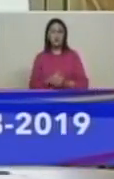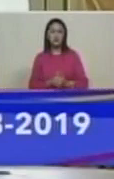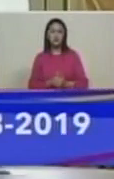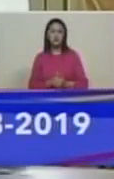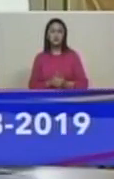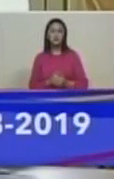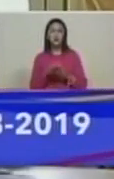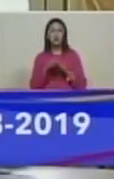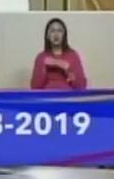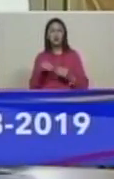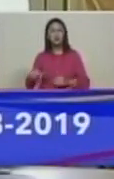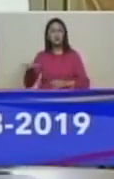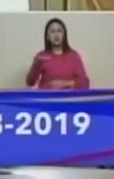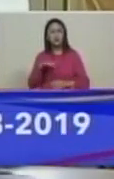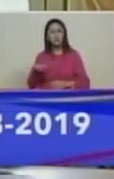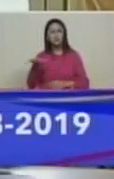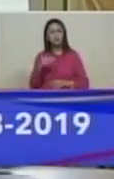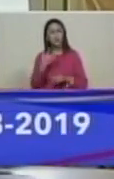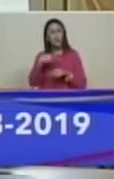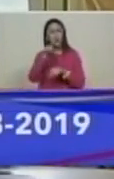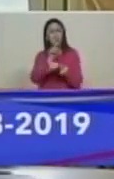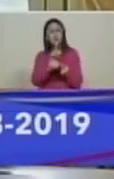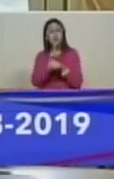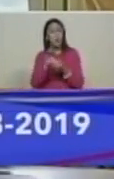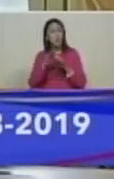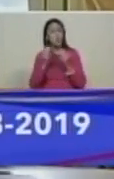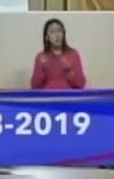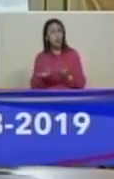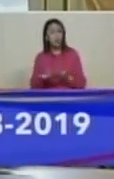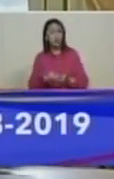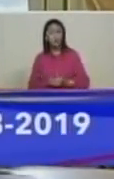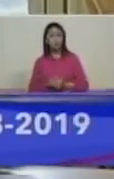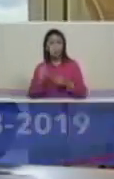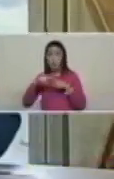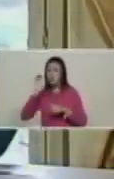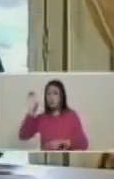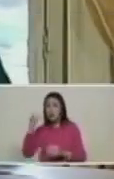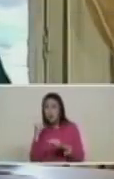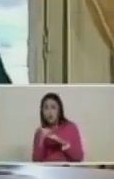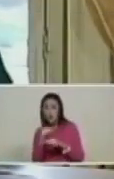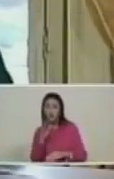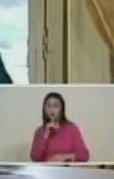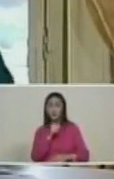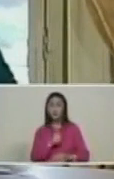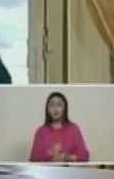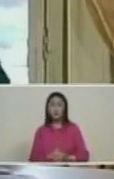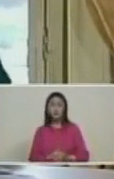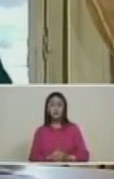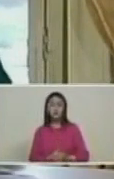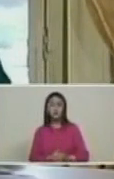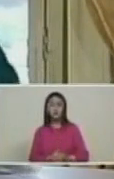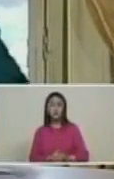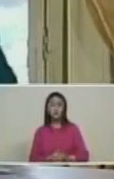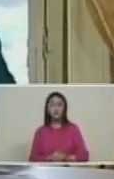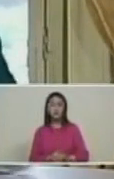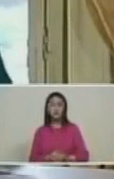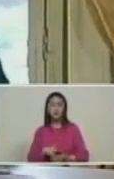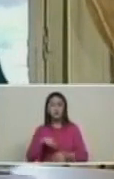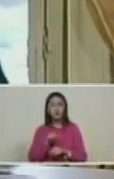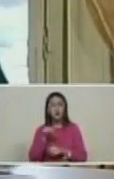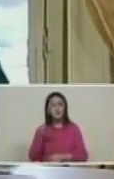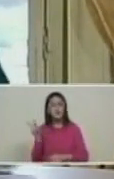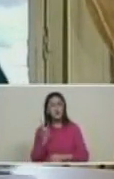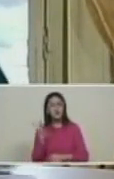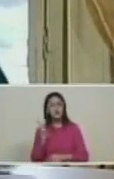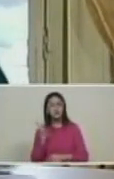vacunando a toda la población, único en el mundo. Esto no se ve en otro país, esto se ve en Venezuela, solamente